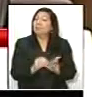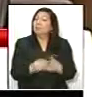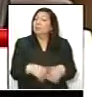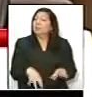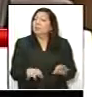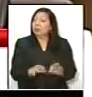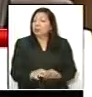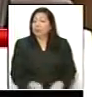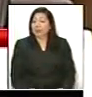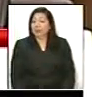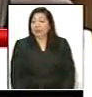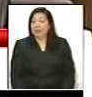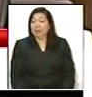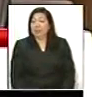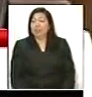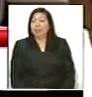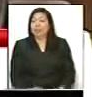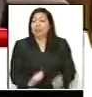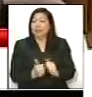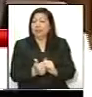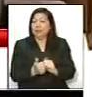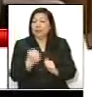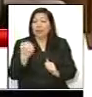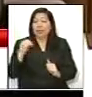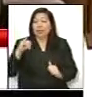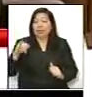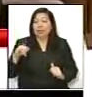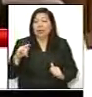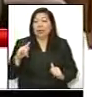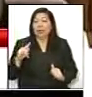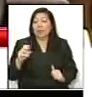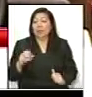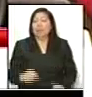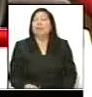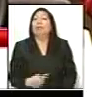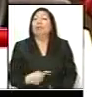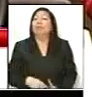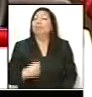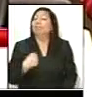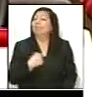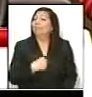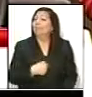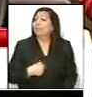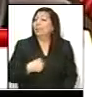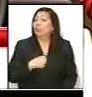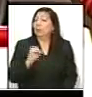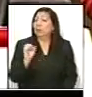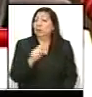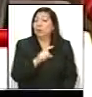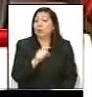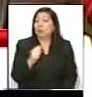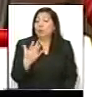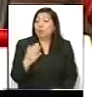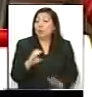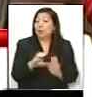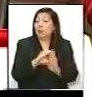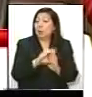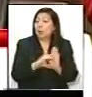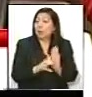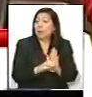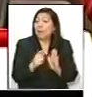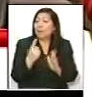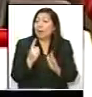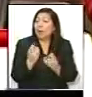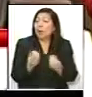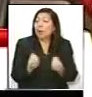priorización de las reformas del Poder Ejecutivo. Lamento que se quiera usar el artículo 105 de la Constitución para